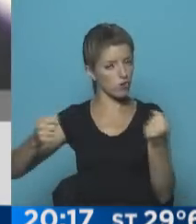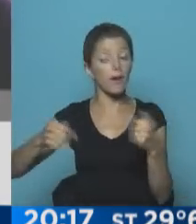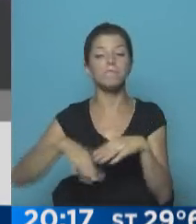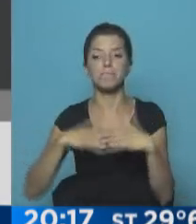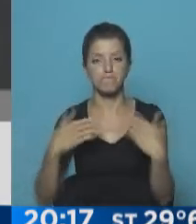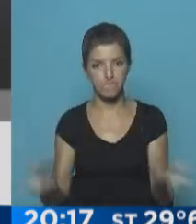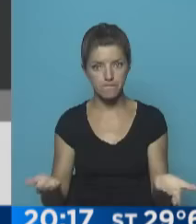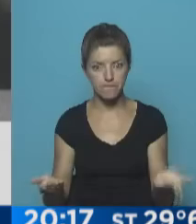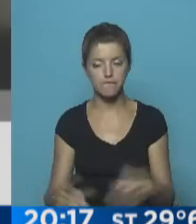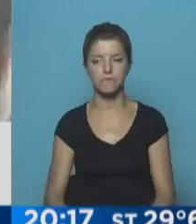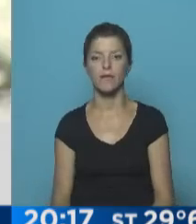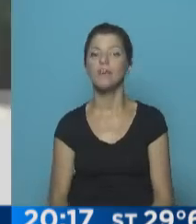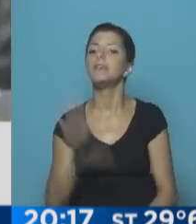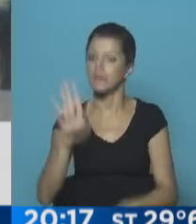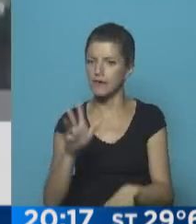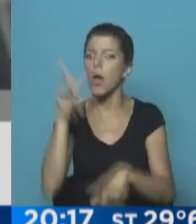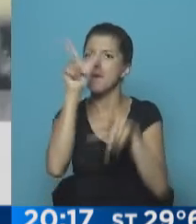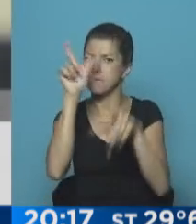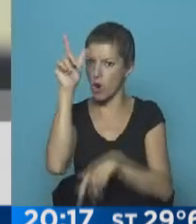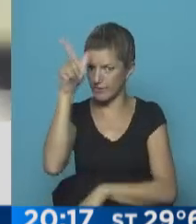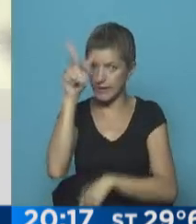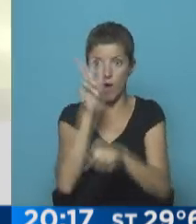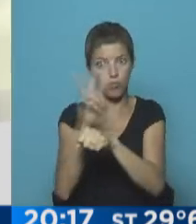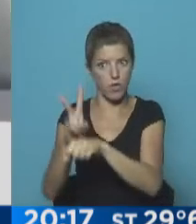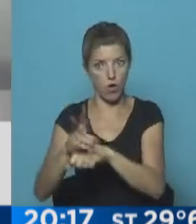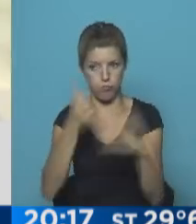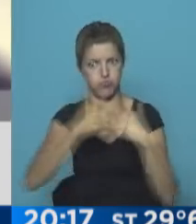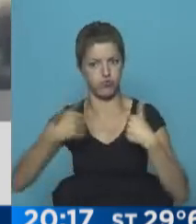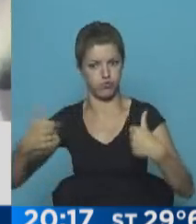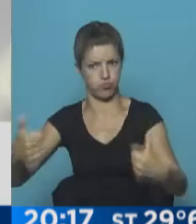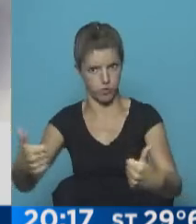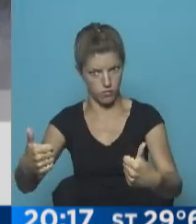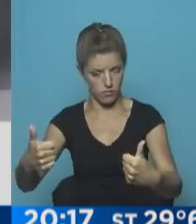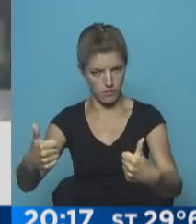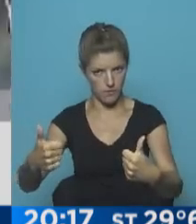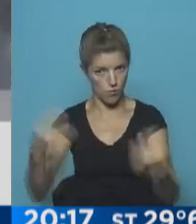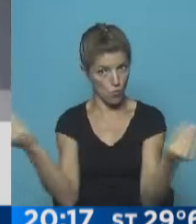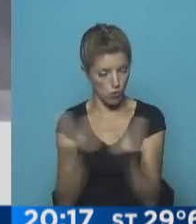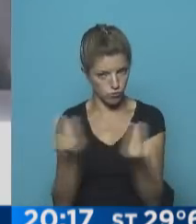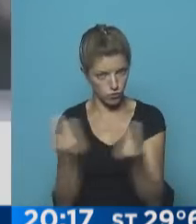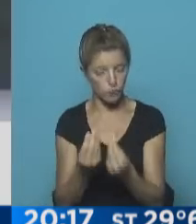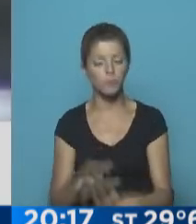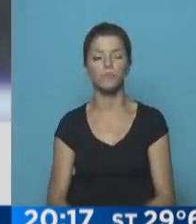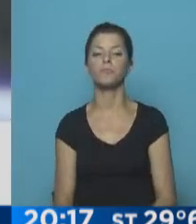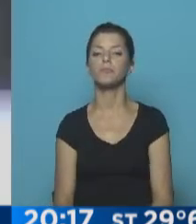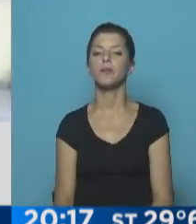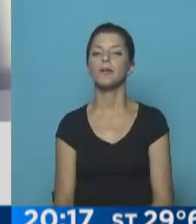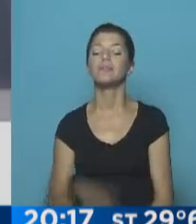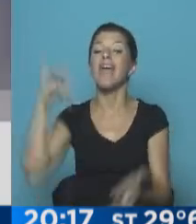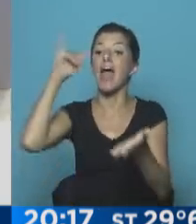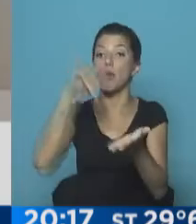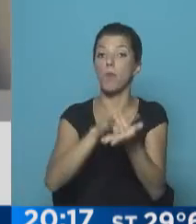así, fuertemente custodiado. Un gran operativo en Sauce Viejo. Se cerró el aeropuerto.